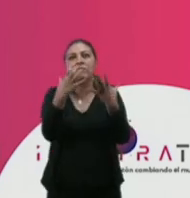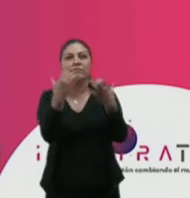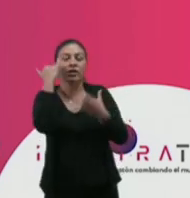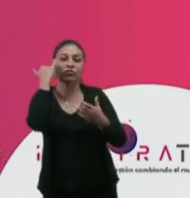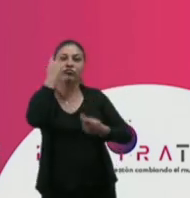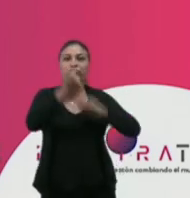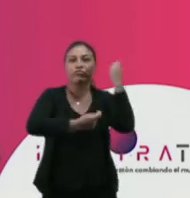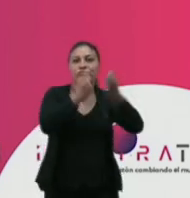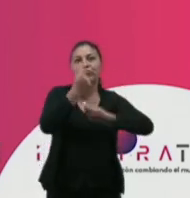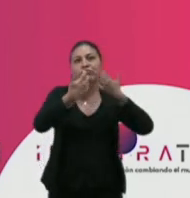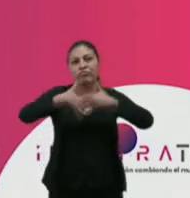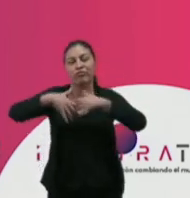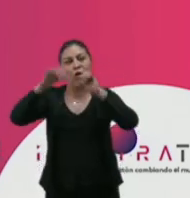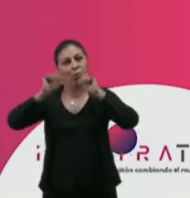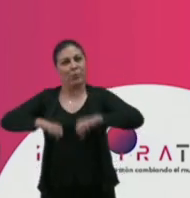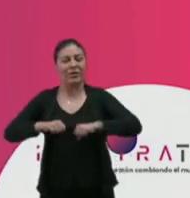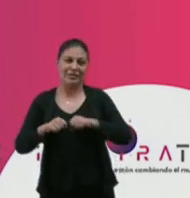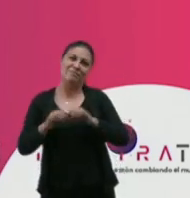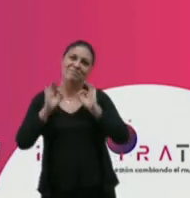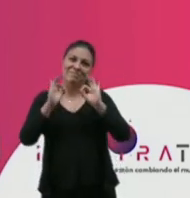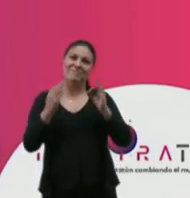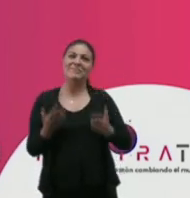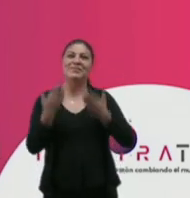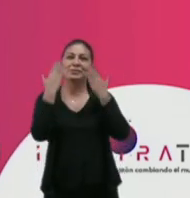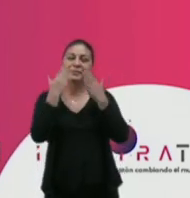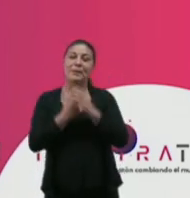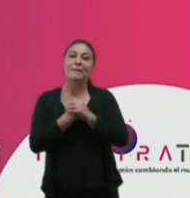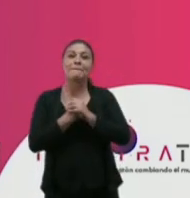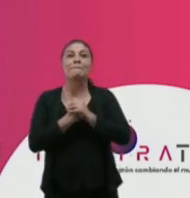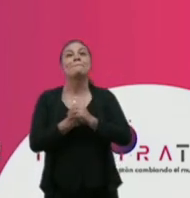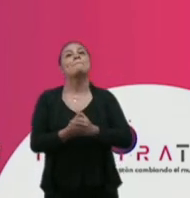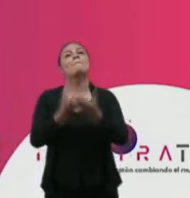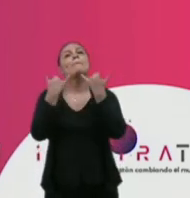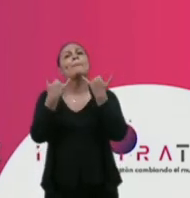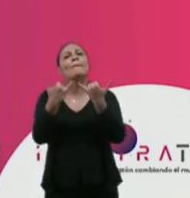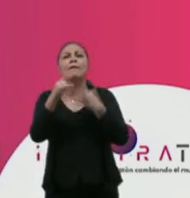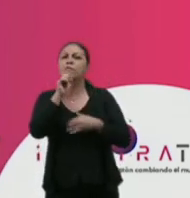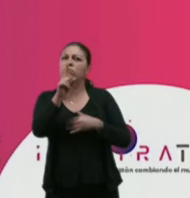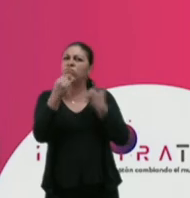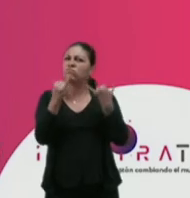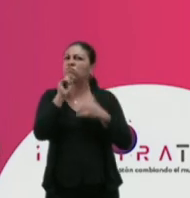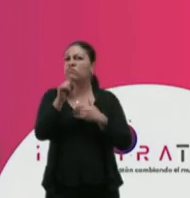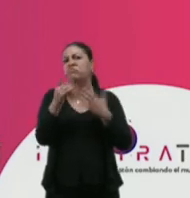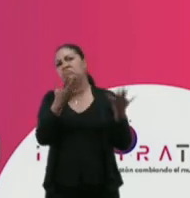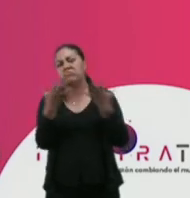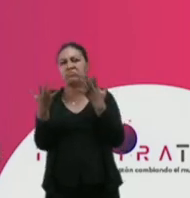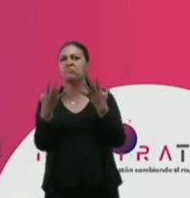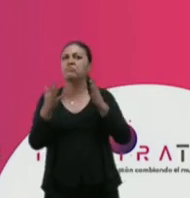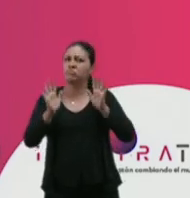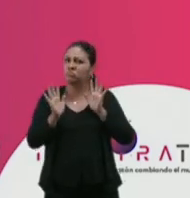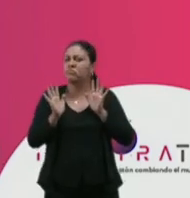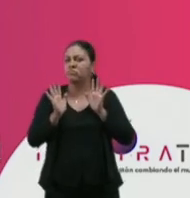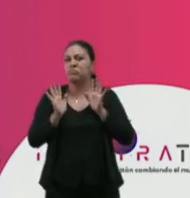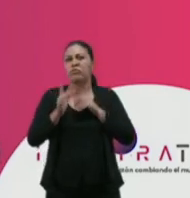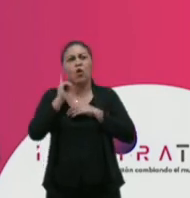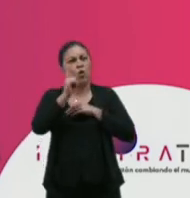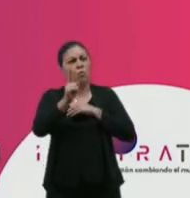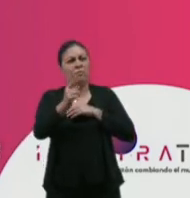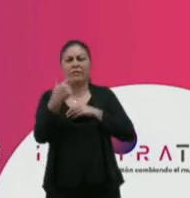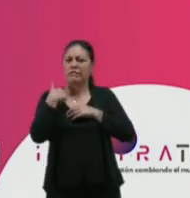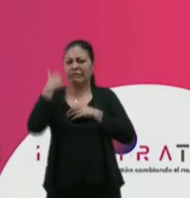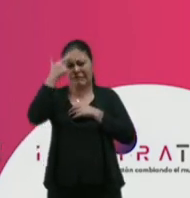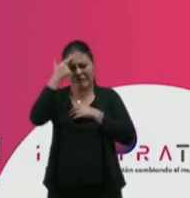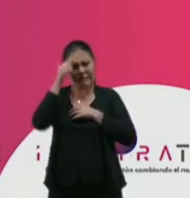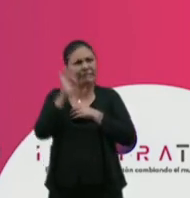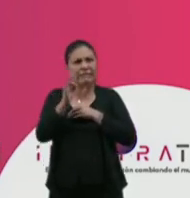grande. Ahora, si podrían, me gustaría preguntarte, esto es algo que siempre me ha llamado la atención,